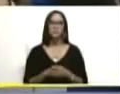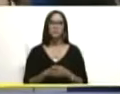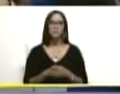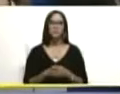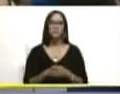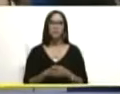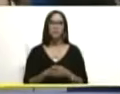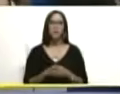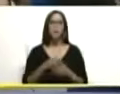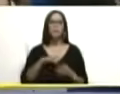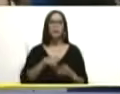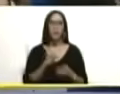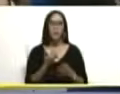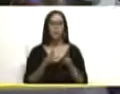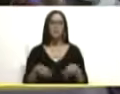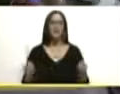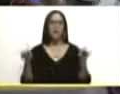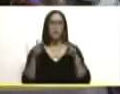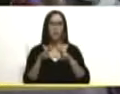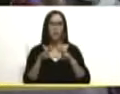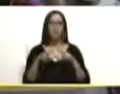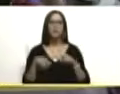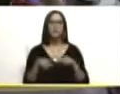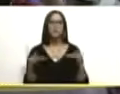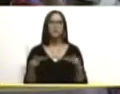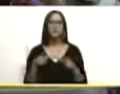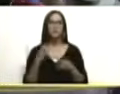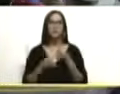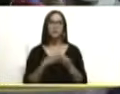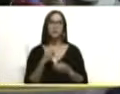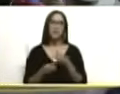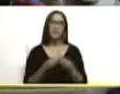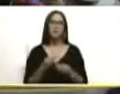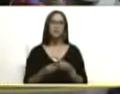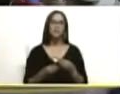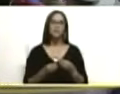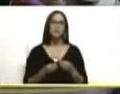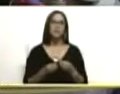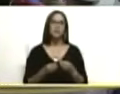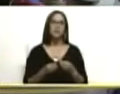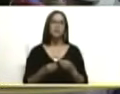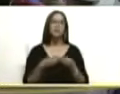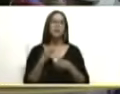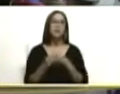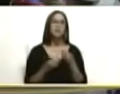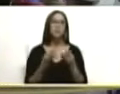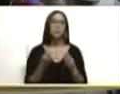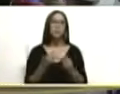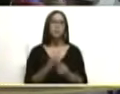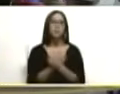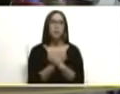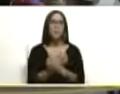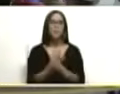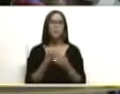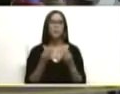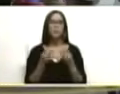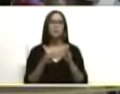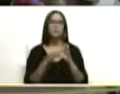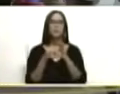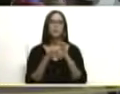y para poder valorar en calidad lo que se ha hecho. Que se ha hecho con mucho amor, con mucha unión